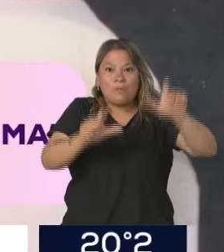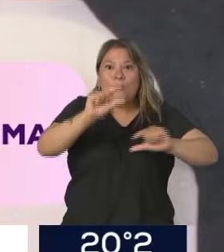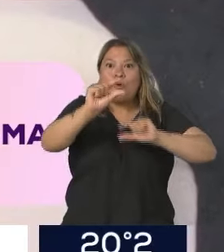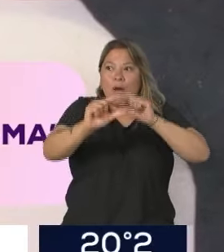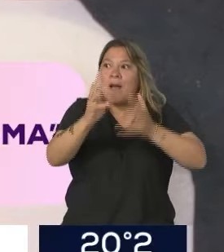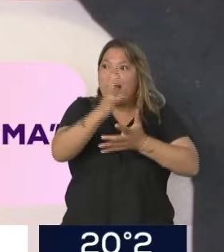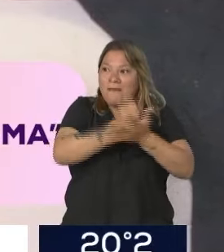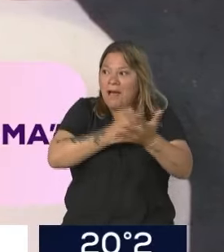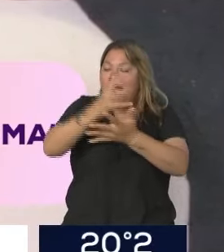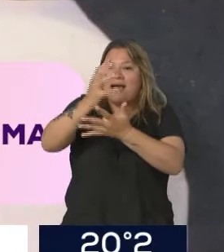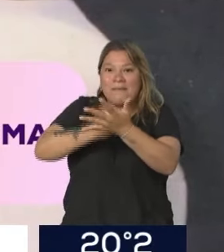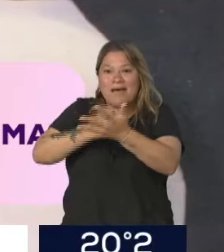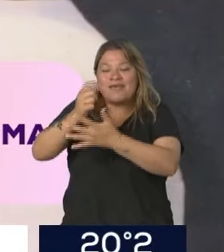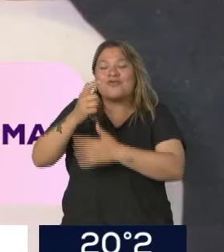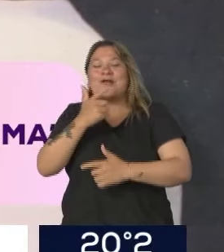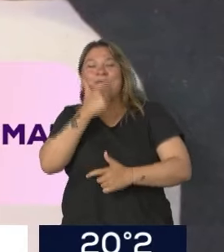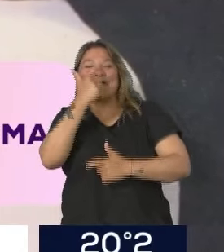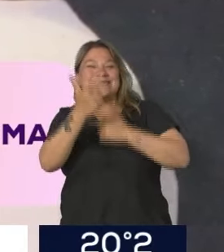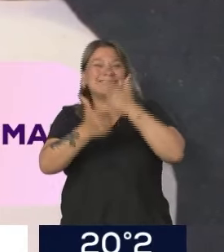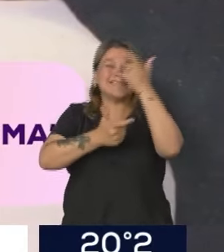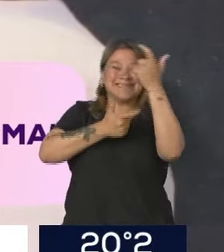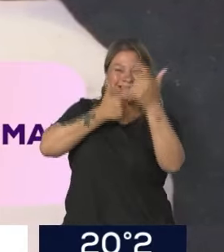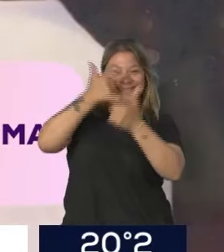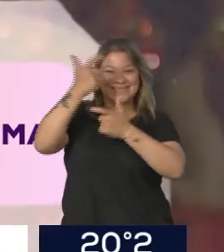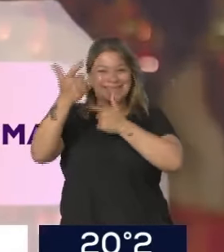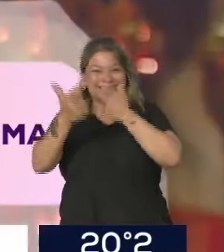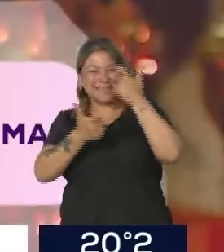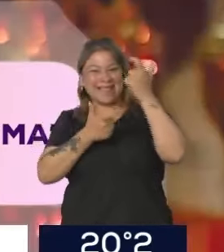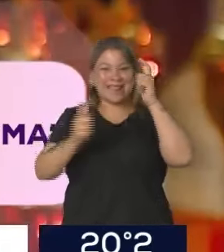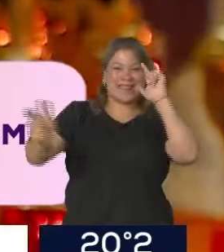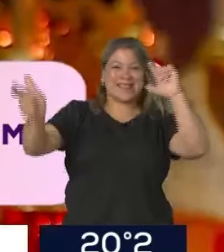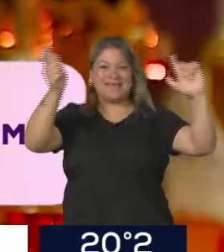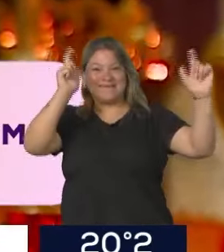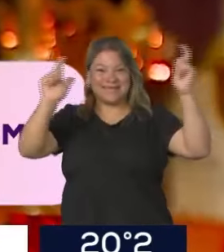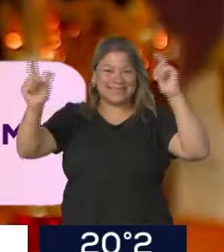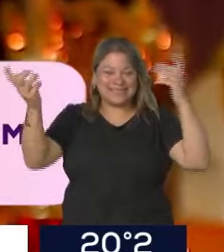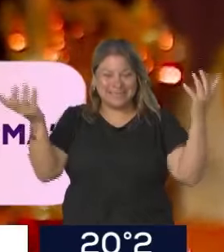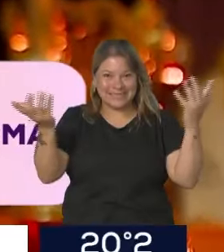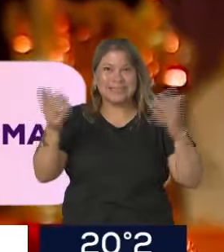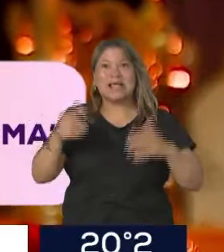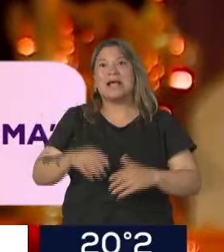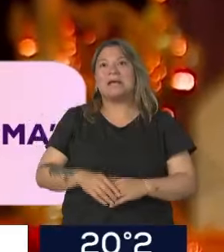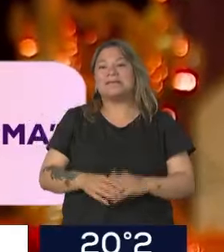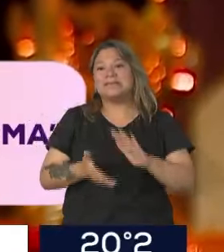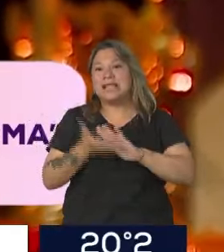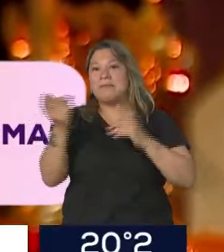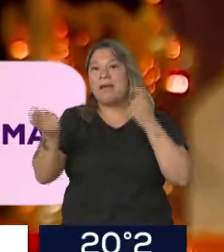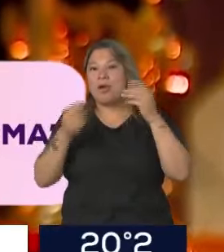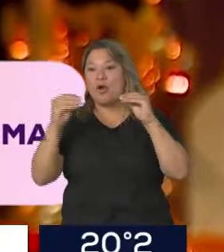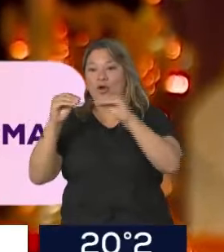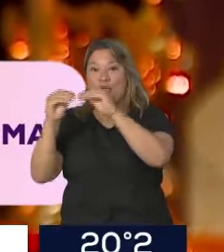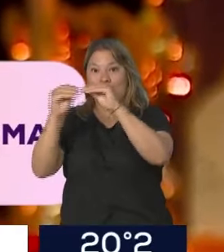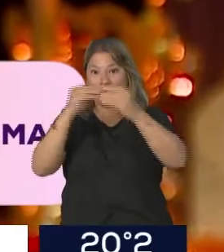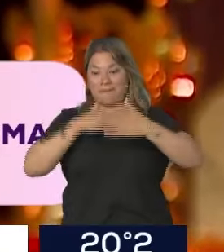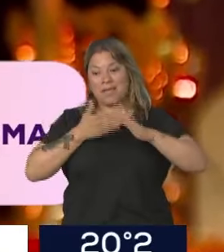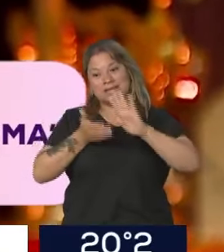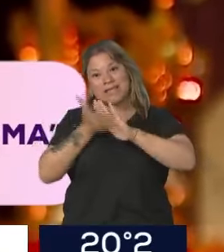era como la más simpática, era como la más divertida. Entonces por ahí si salíamos a bailar con mis